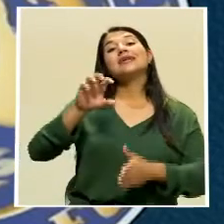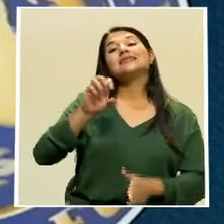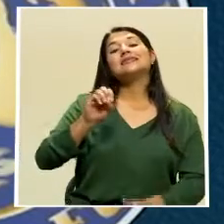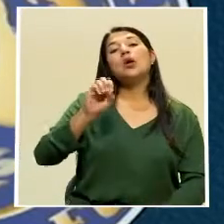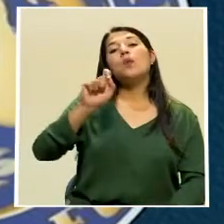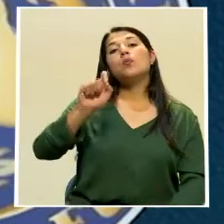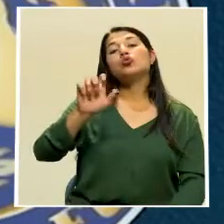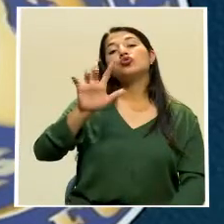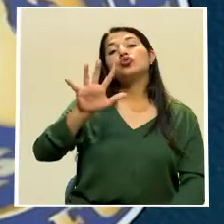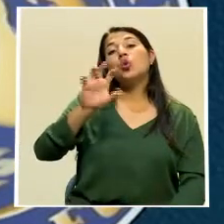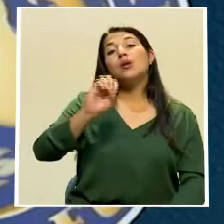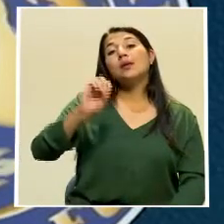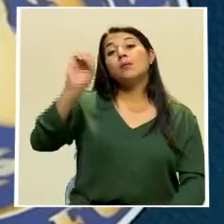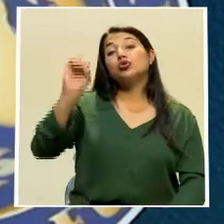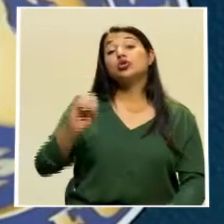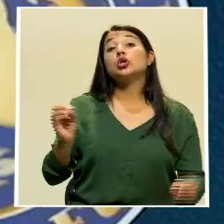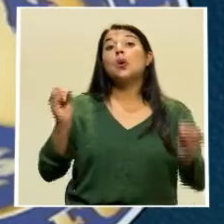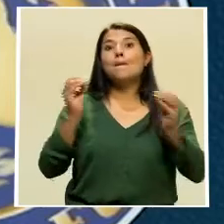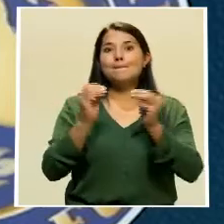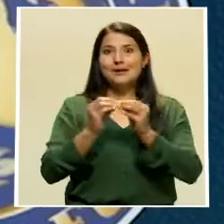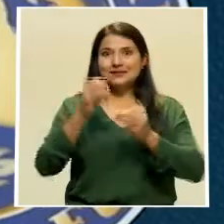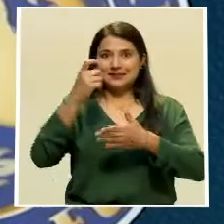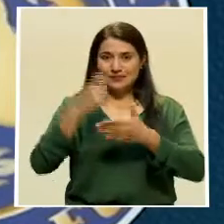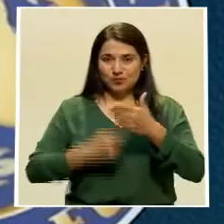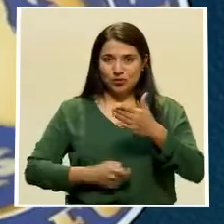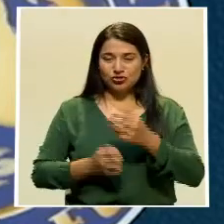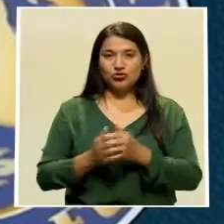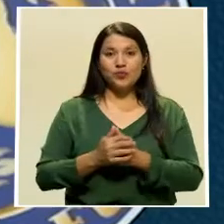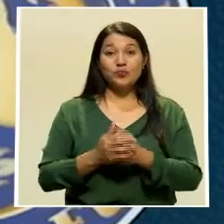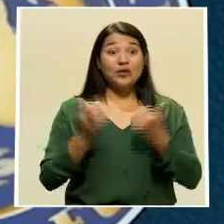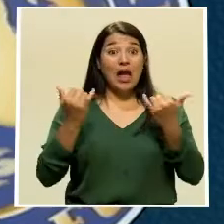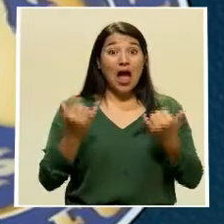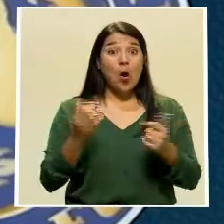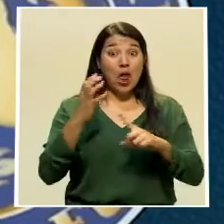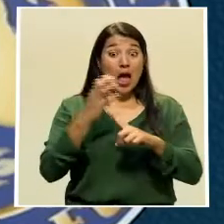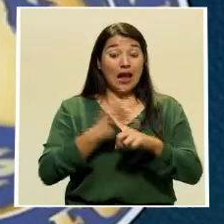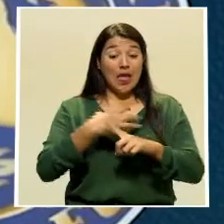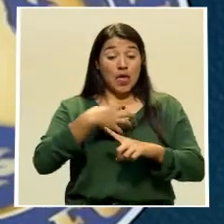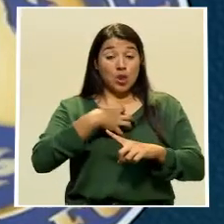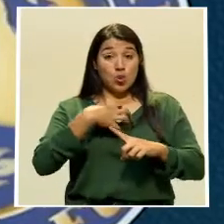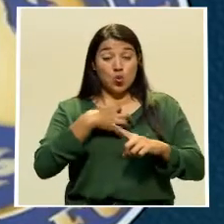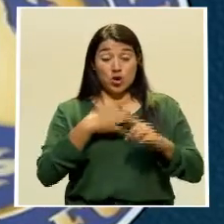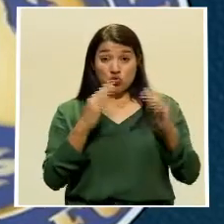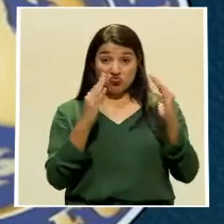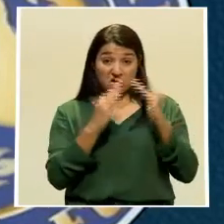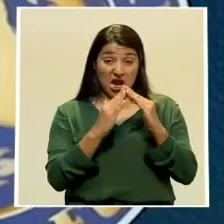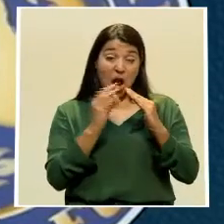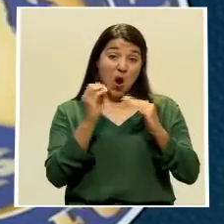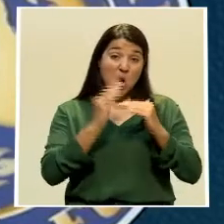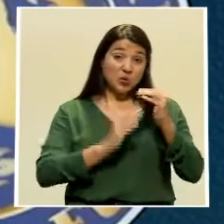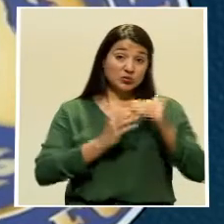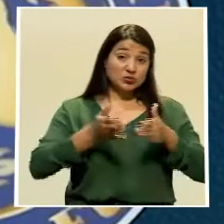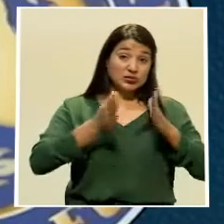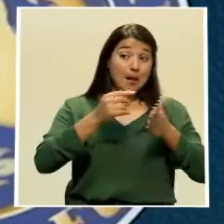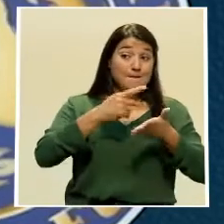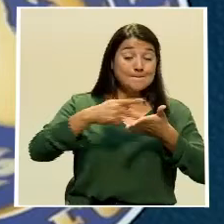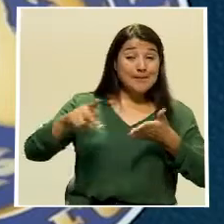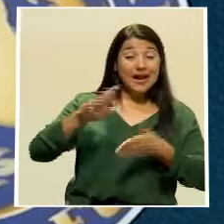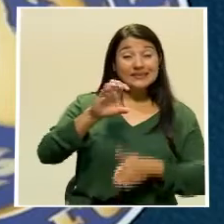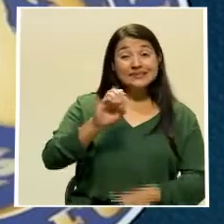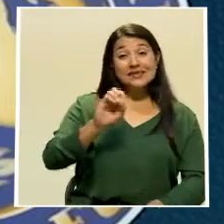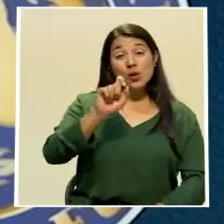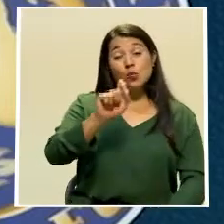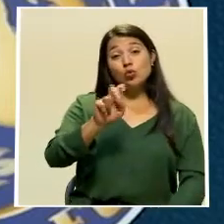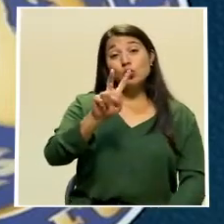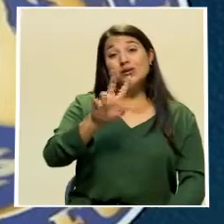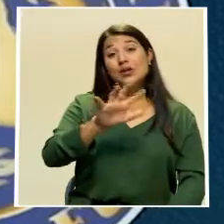0,50% el pago de este impuesto. Actualmente, cada propietario de un bien inmueble paga un 0,25%